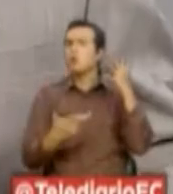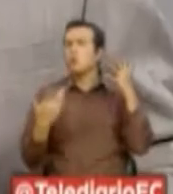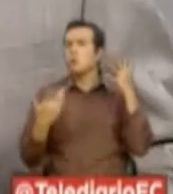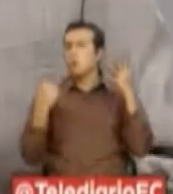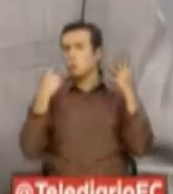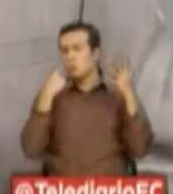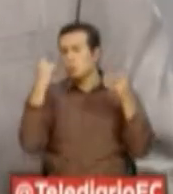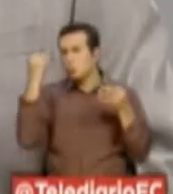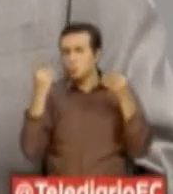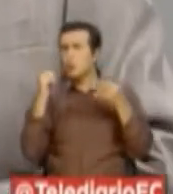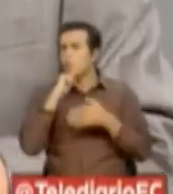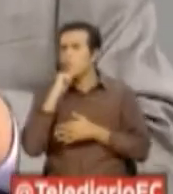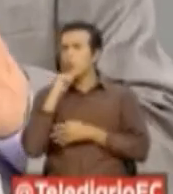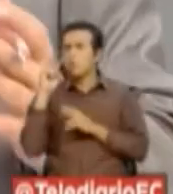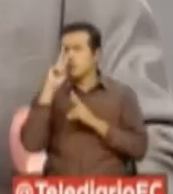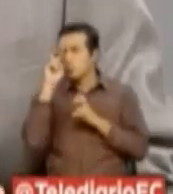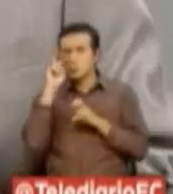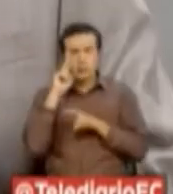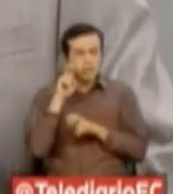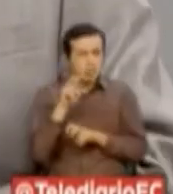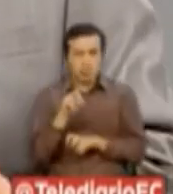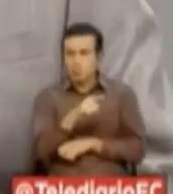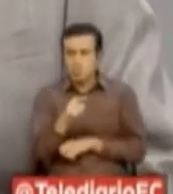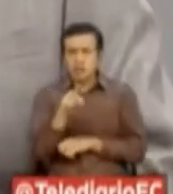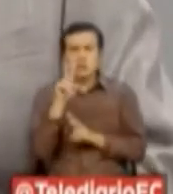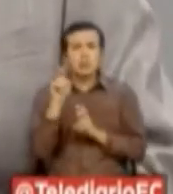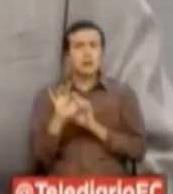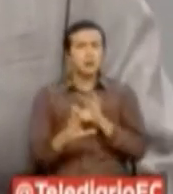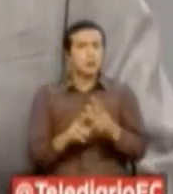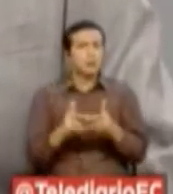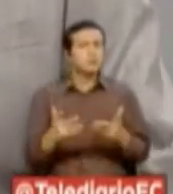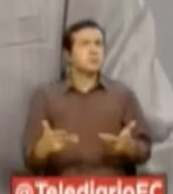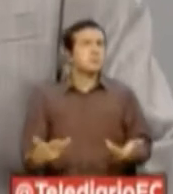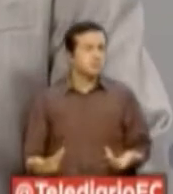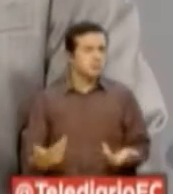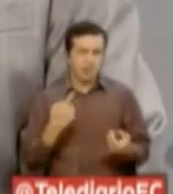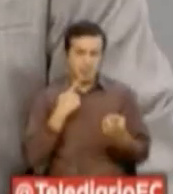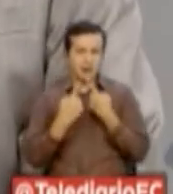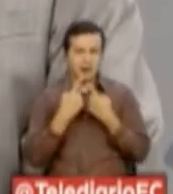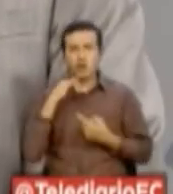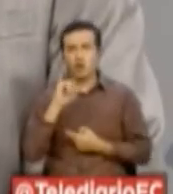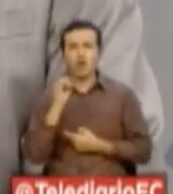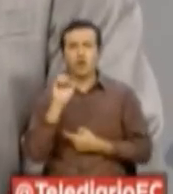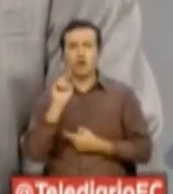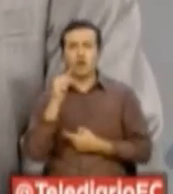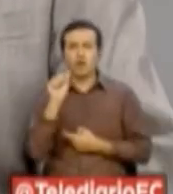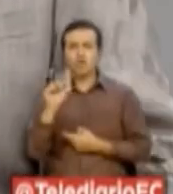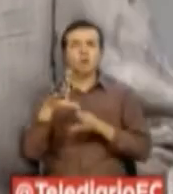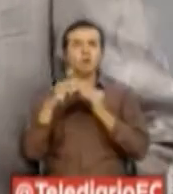respecto de la investigación de los casos de corrupción un diálogo con jorge rodríguez de la comisión